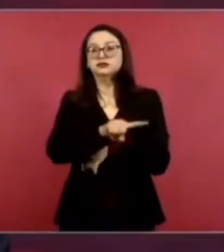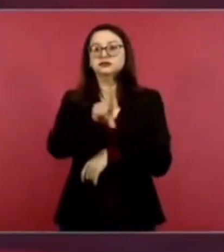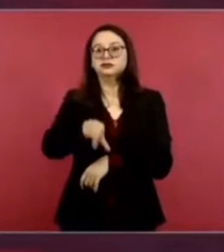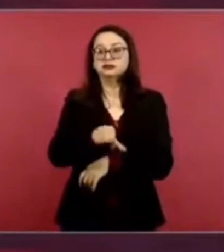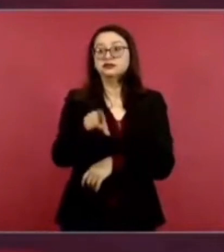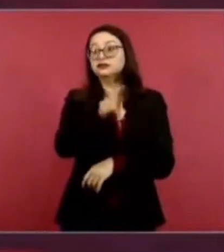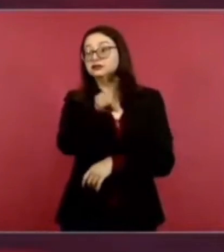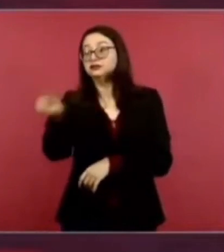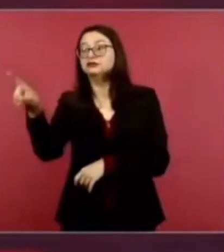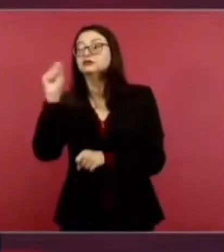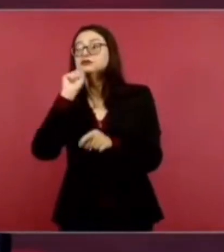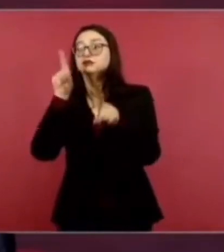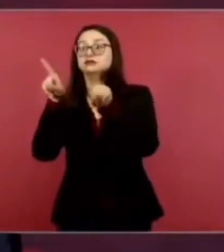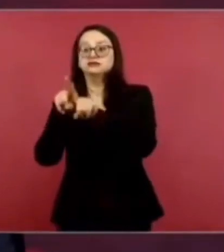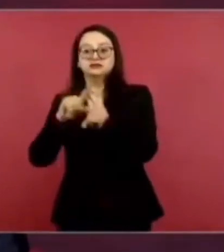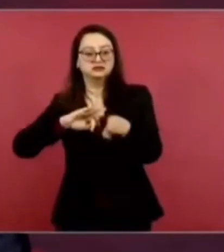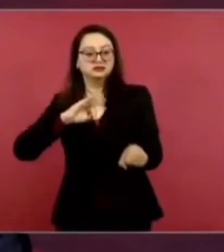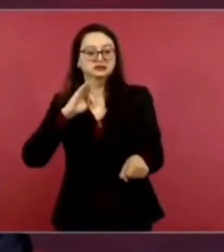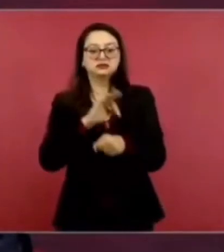de que fueron